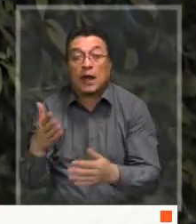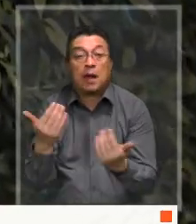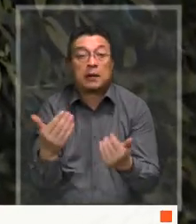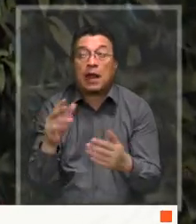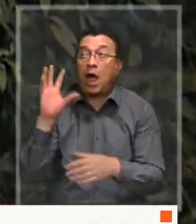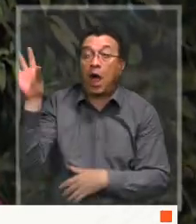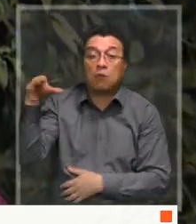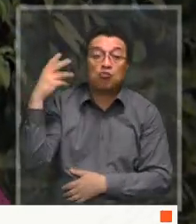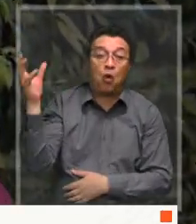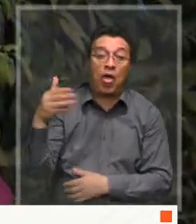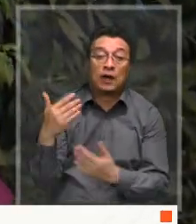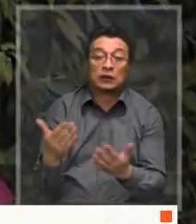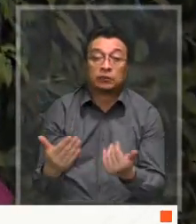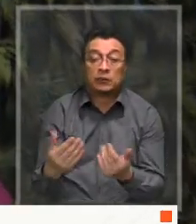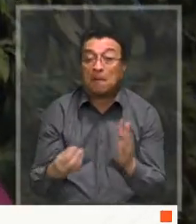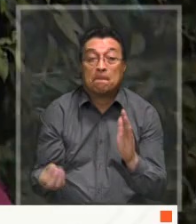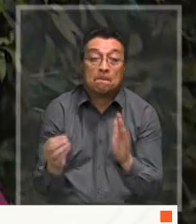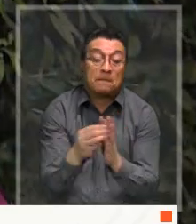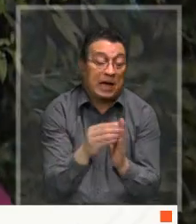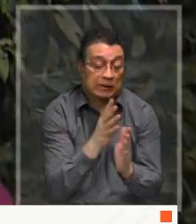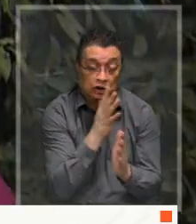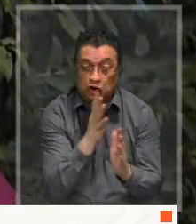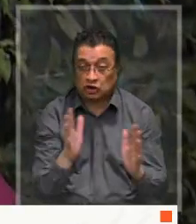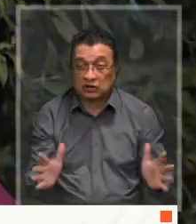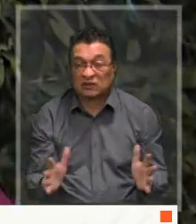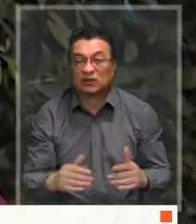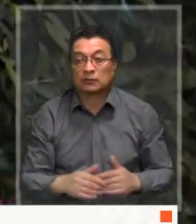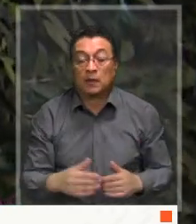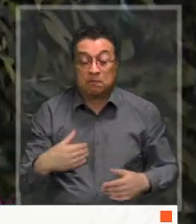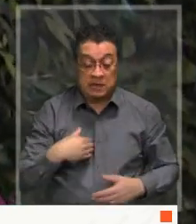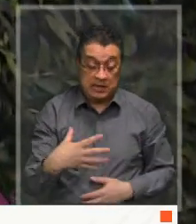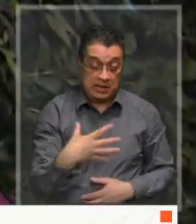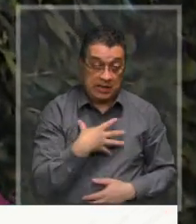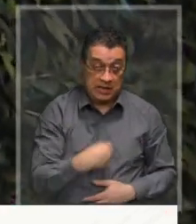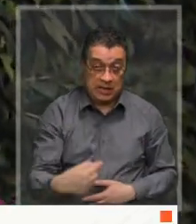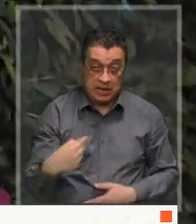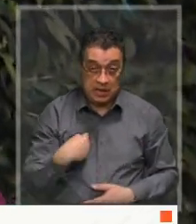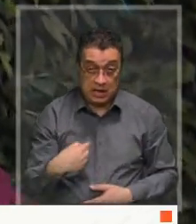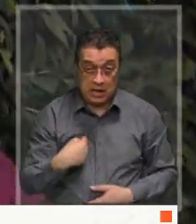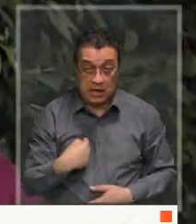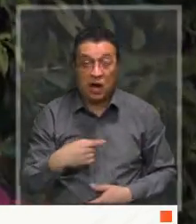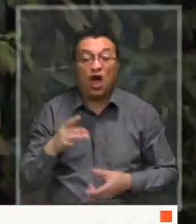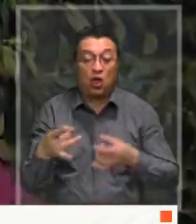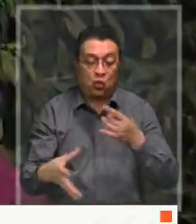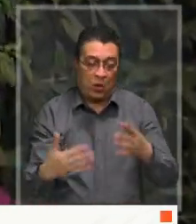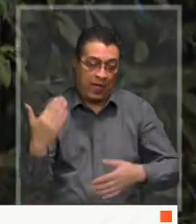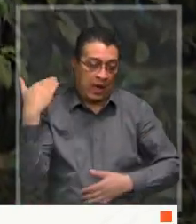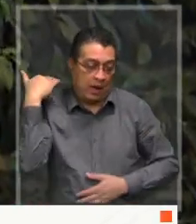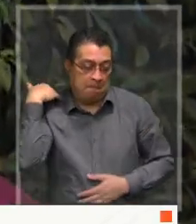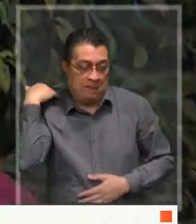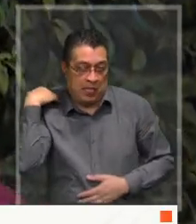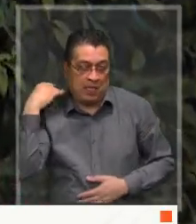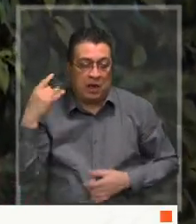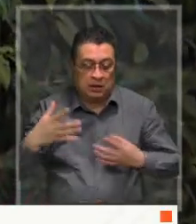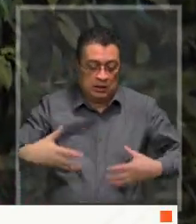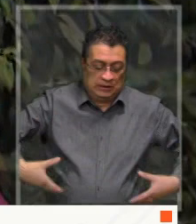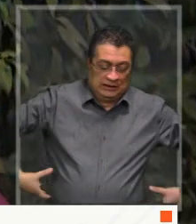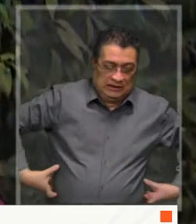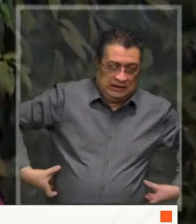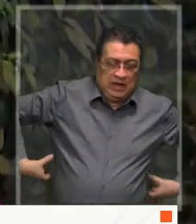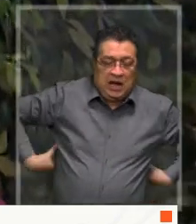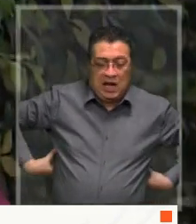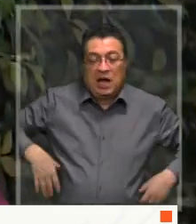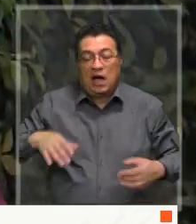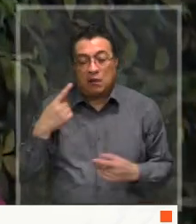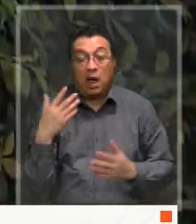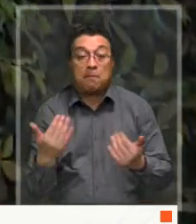ambulancia, más no sabemos. Mira, mi hija está con dolor en la espalda, en la cadera, pero